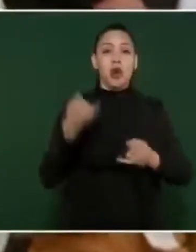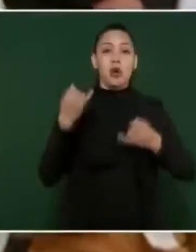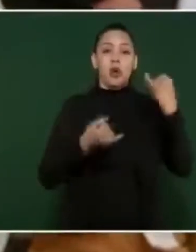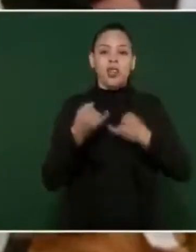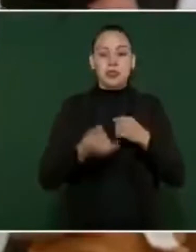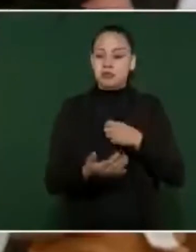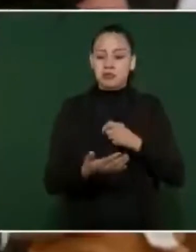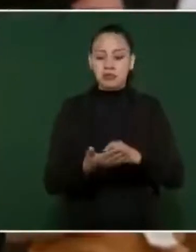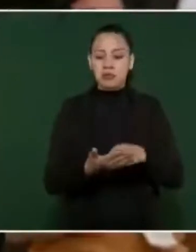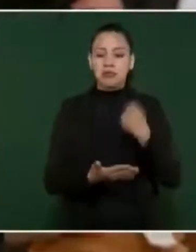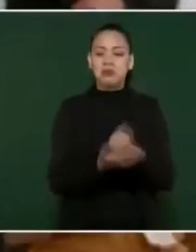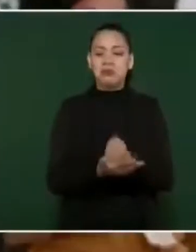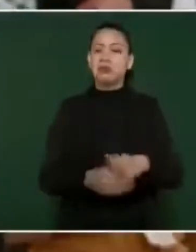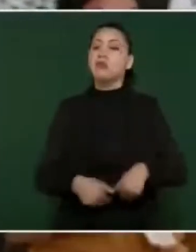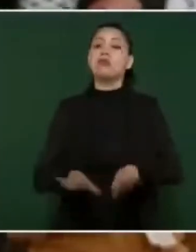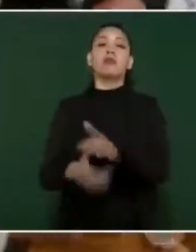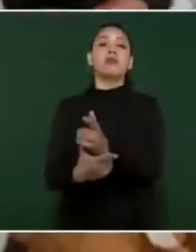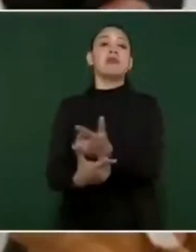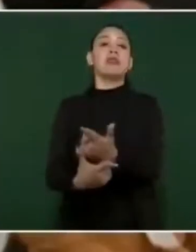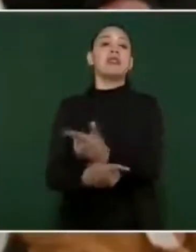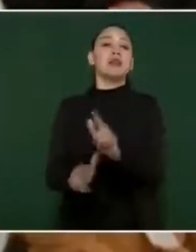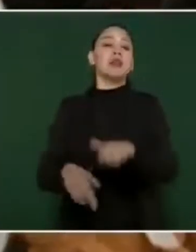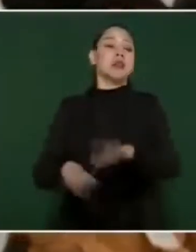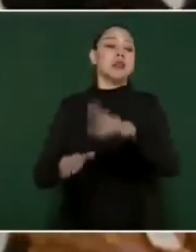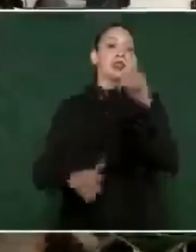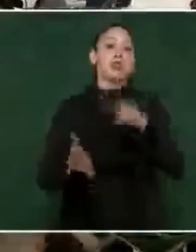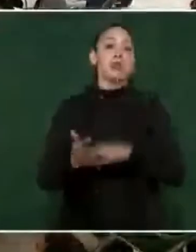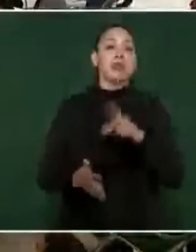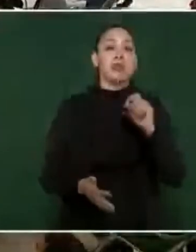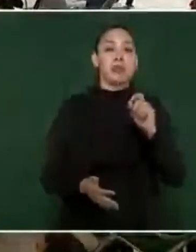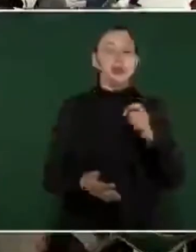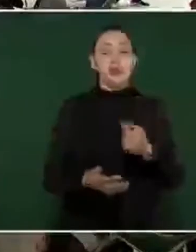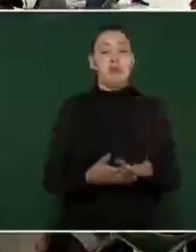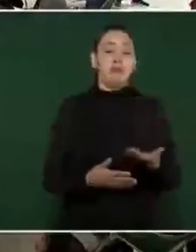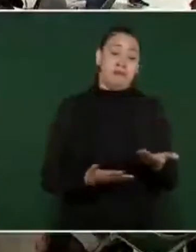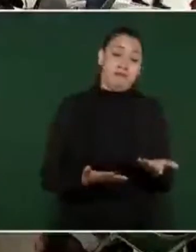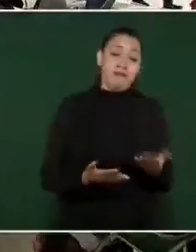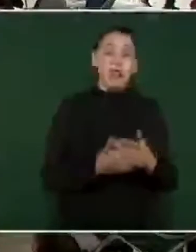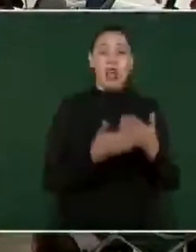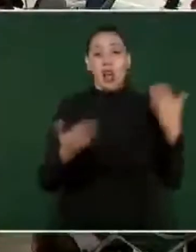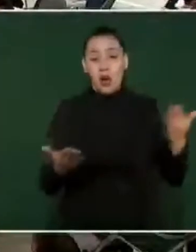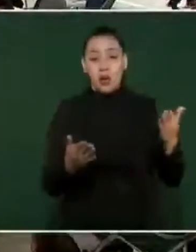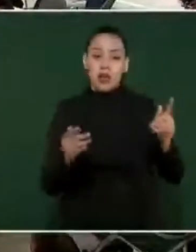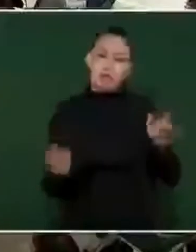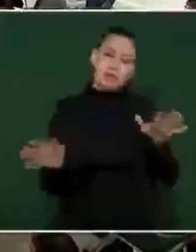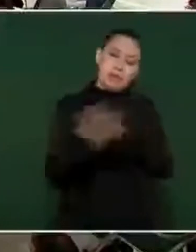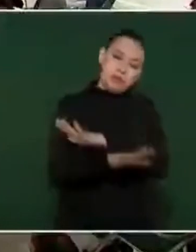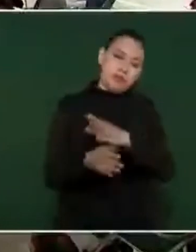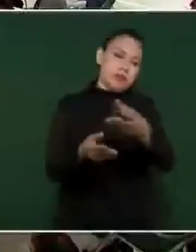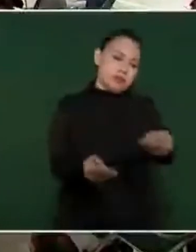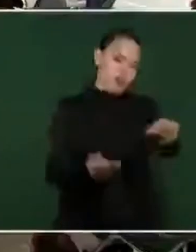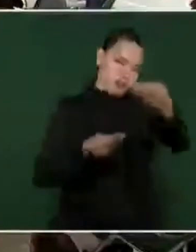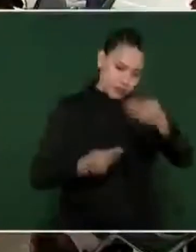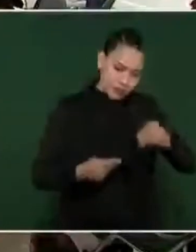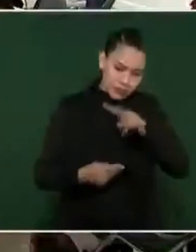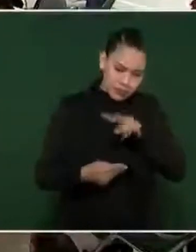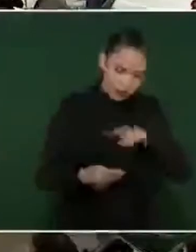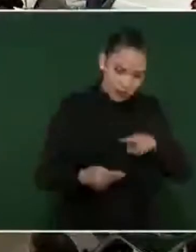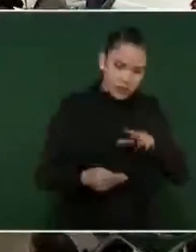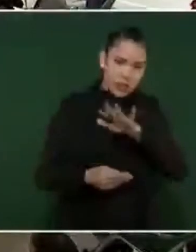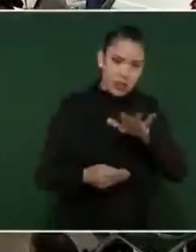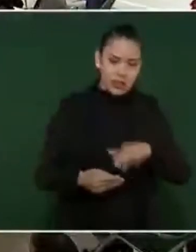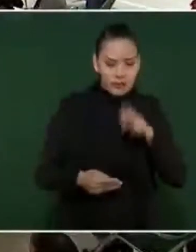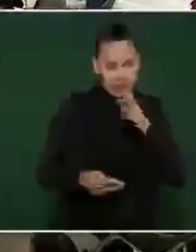tribunal de alzada decidió reponer el proceso, pues encontró que estuvo mal, que se llevó a cabo mal el primer juicio. Y pues bueno,